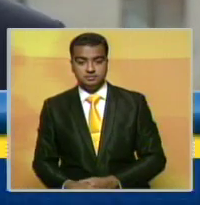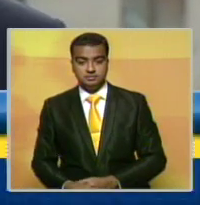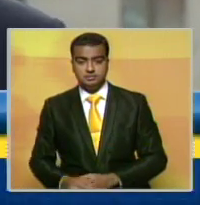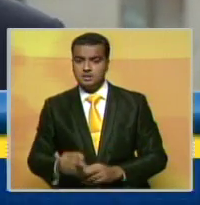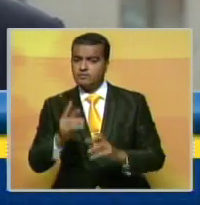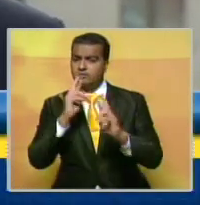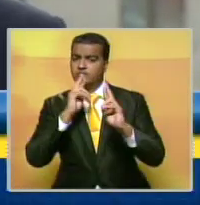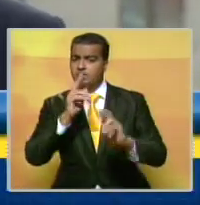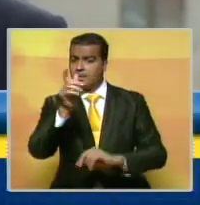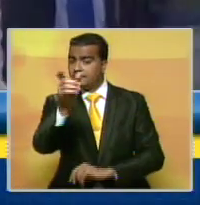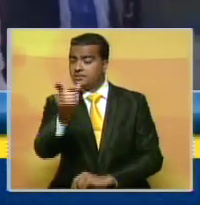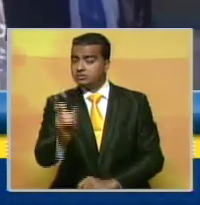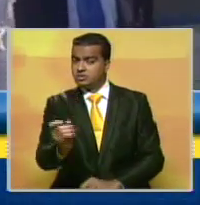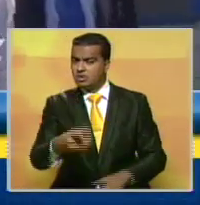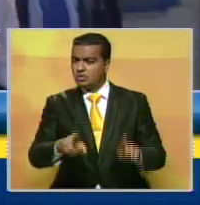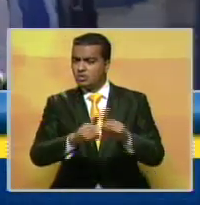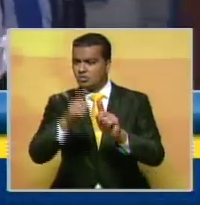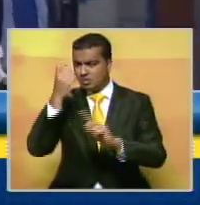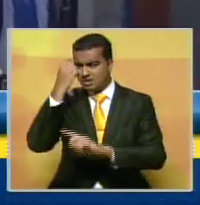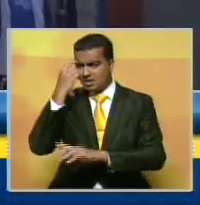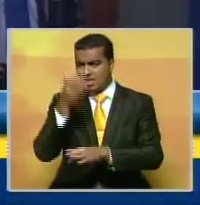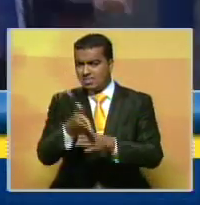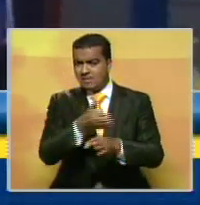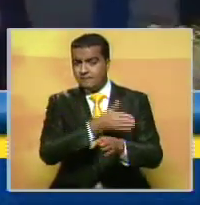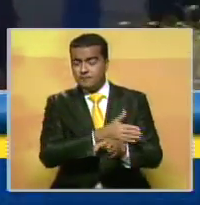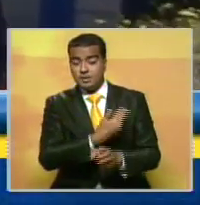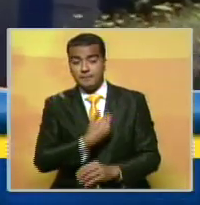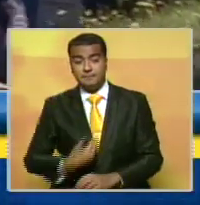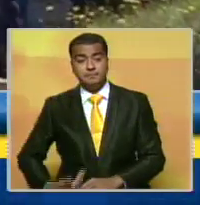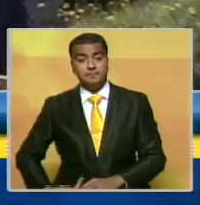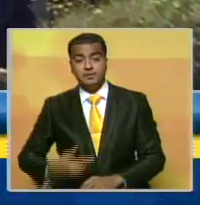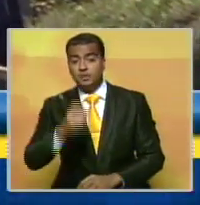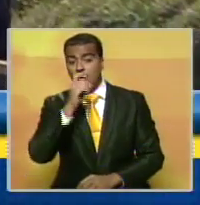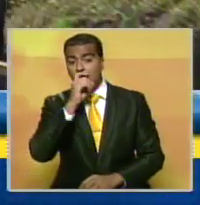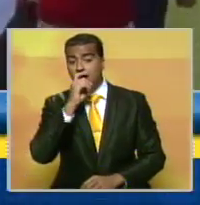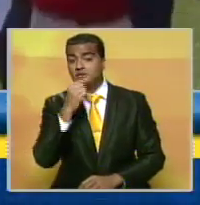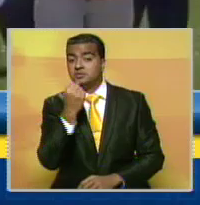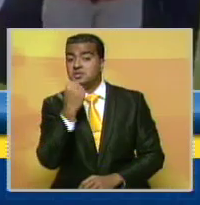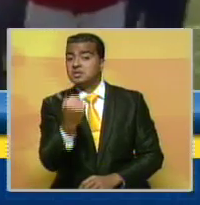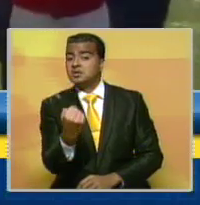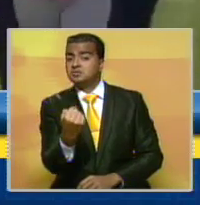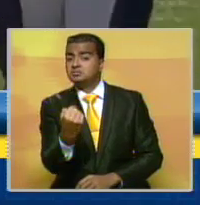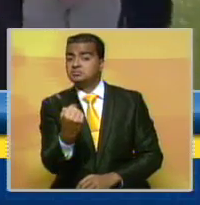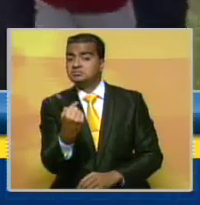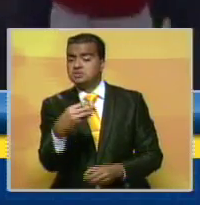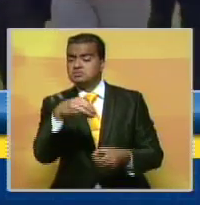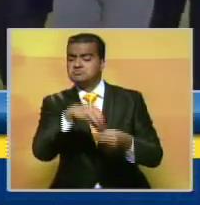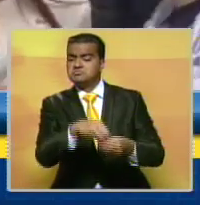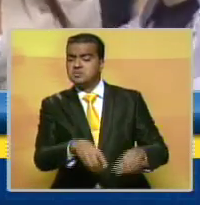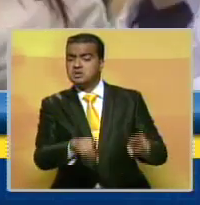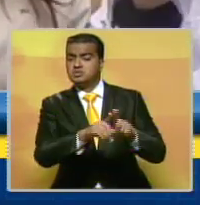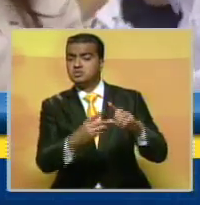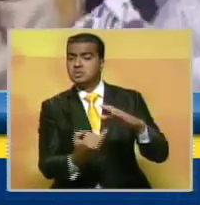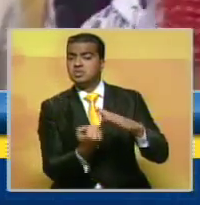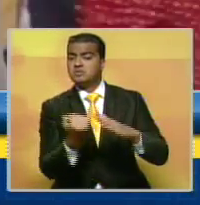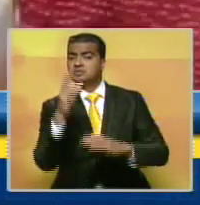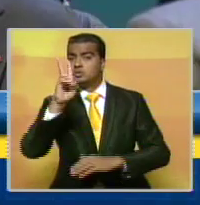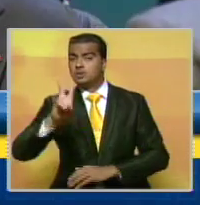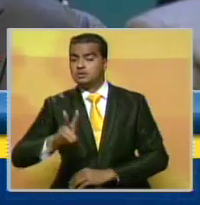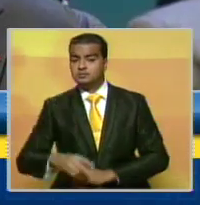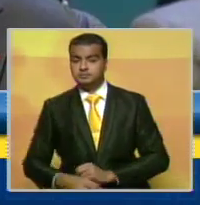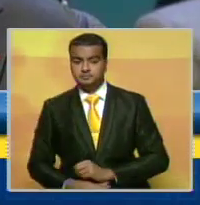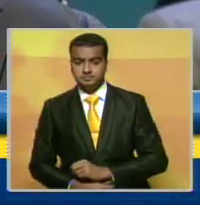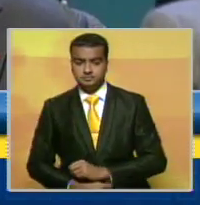del mandatario Piñera ocurre un día después de que el jefe de Estado lo acusara de inmiscuirse en asuntos internos